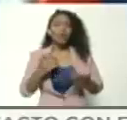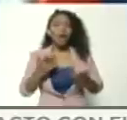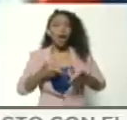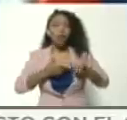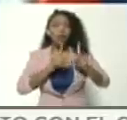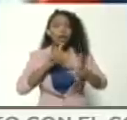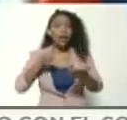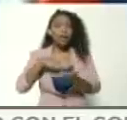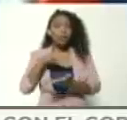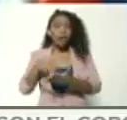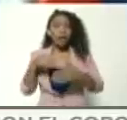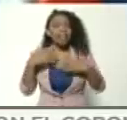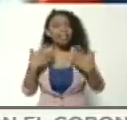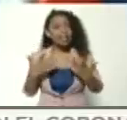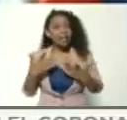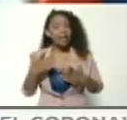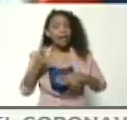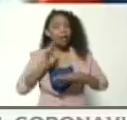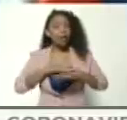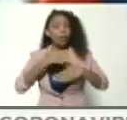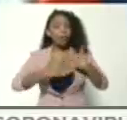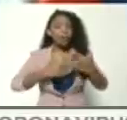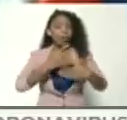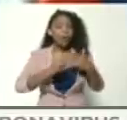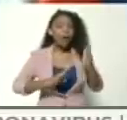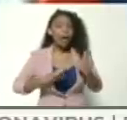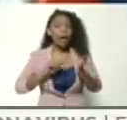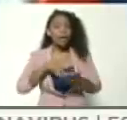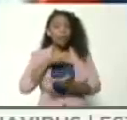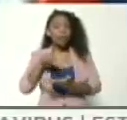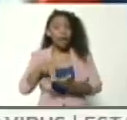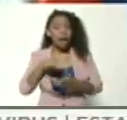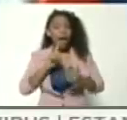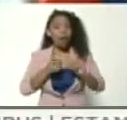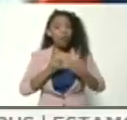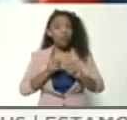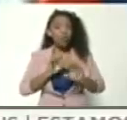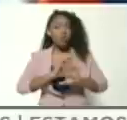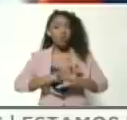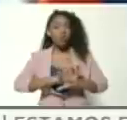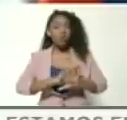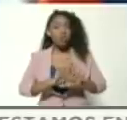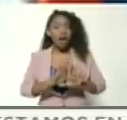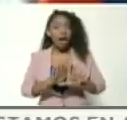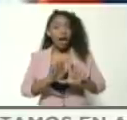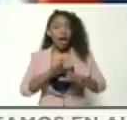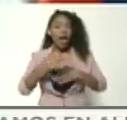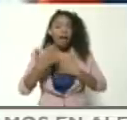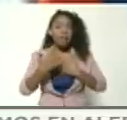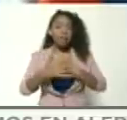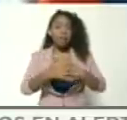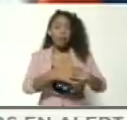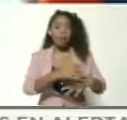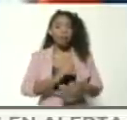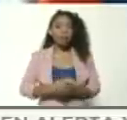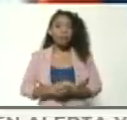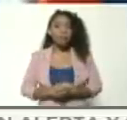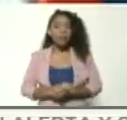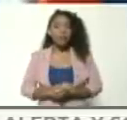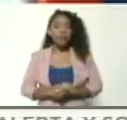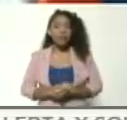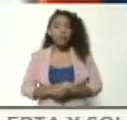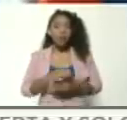en caso de que los procedimientos nacionales pertinentes ya estén en marcha. o en